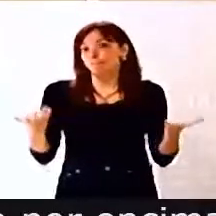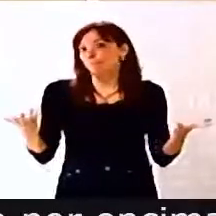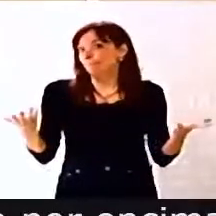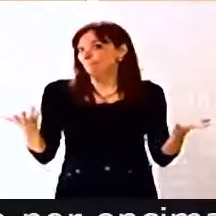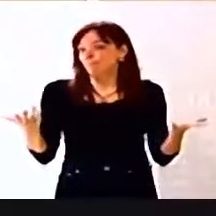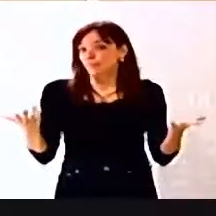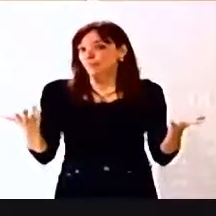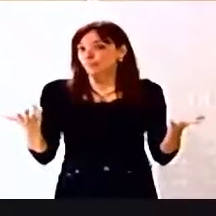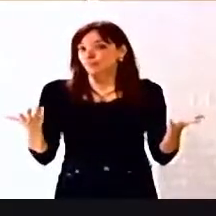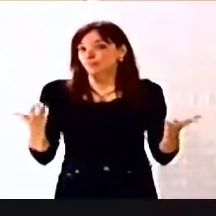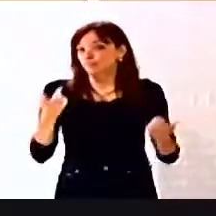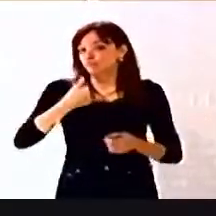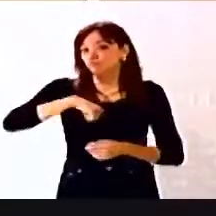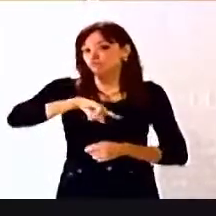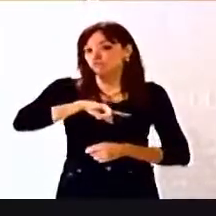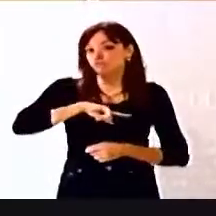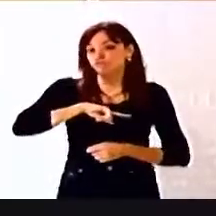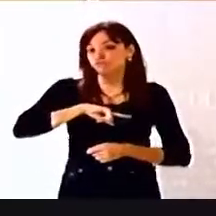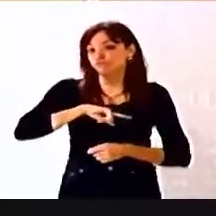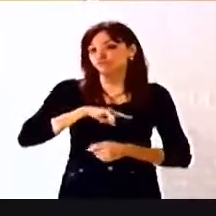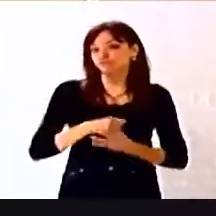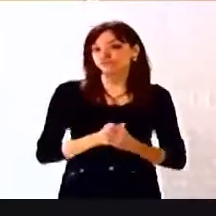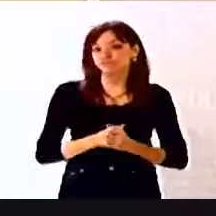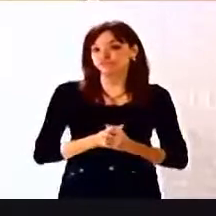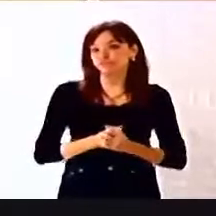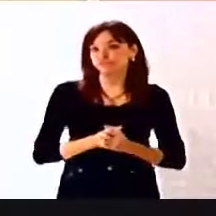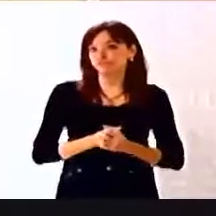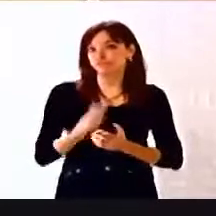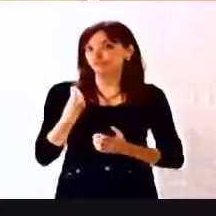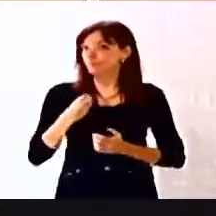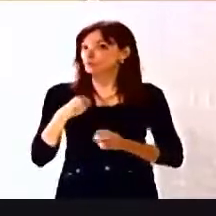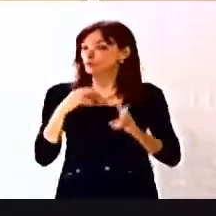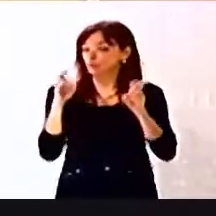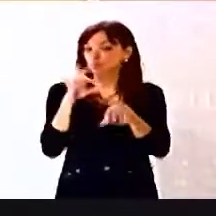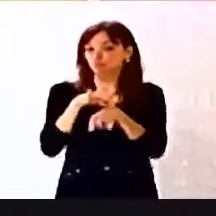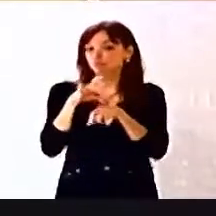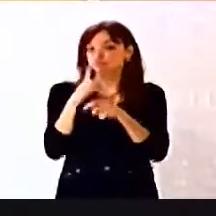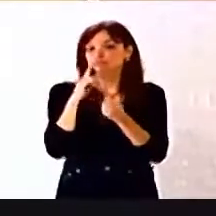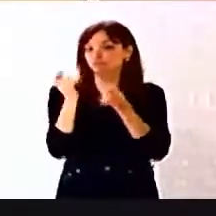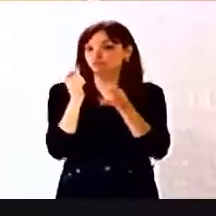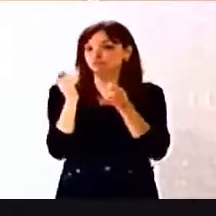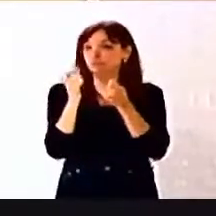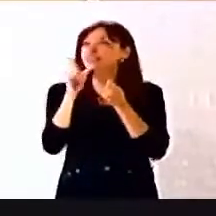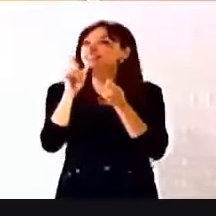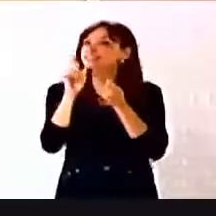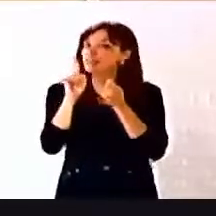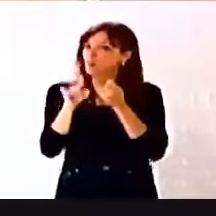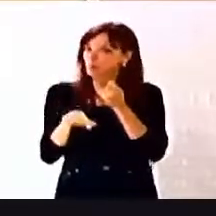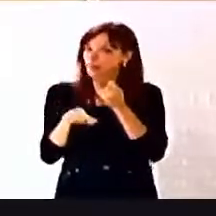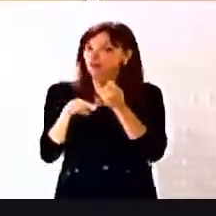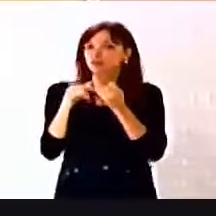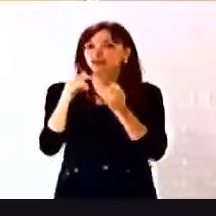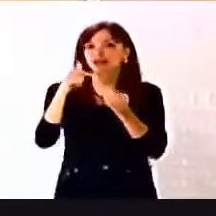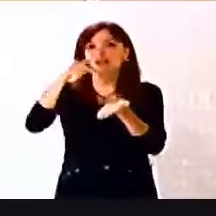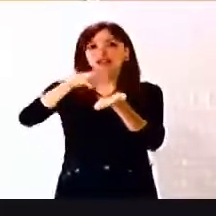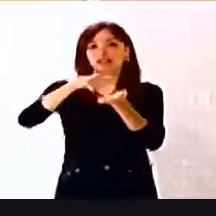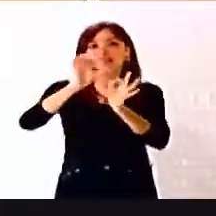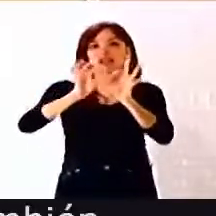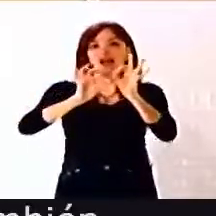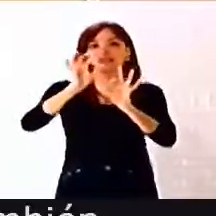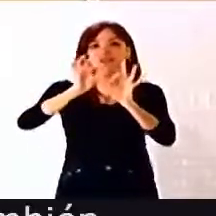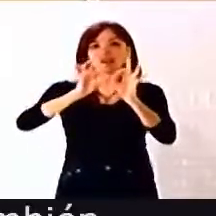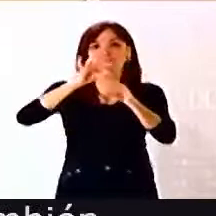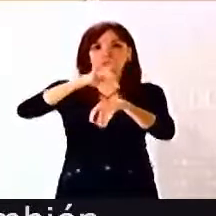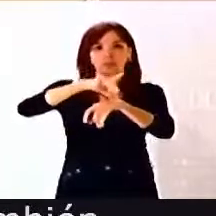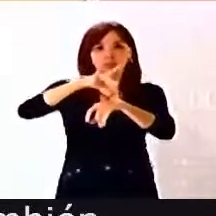Y en ese sentido, pues eso con la incidencia, pero también tenemos monitorizada la tasa de positividad, tenemos